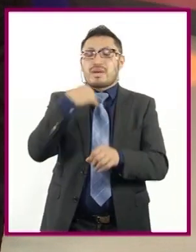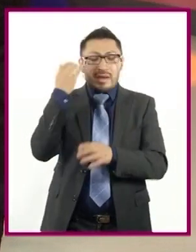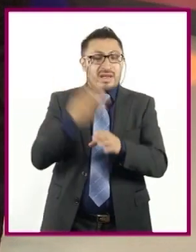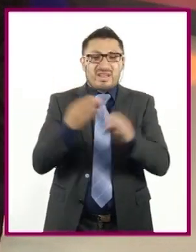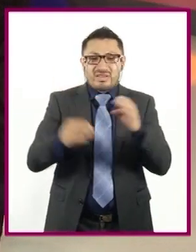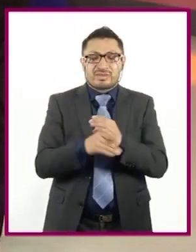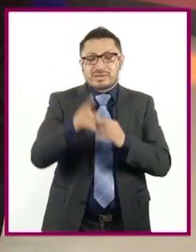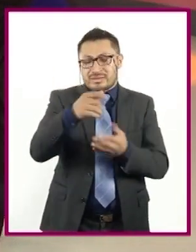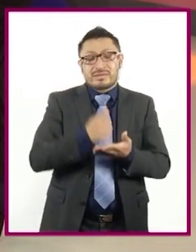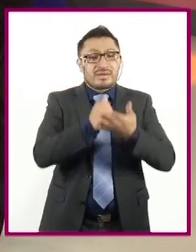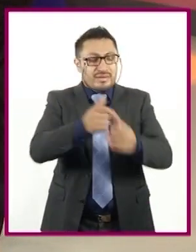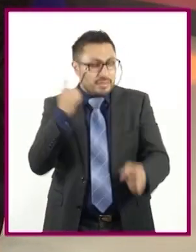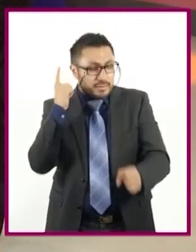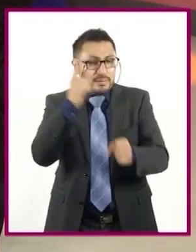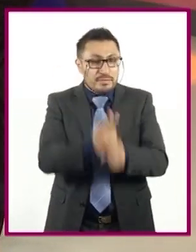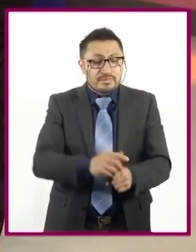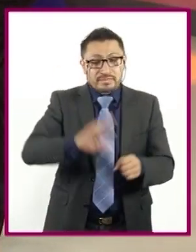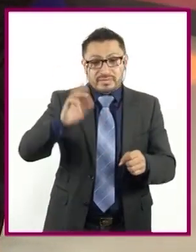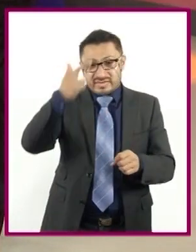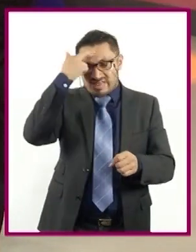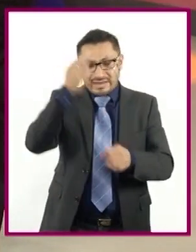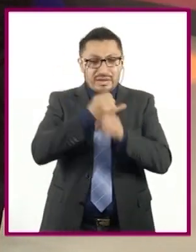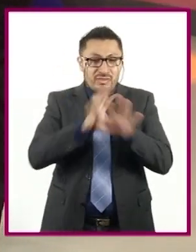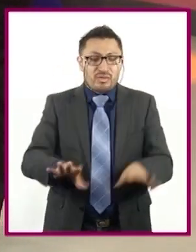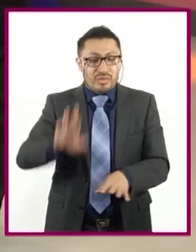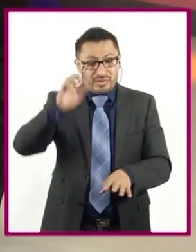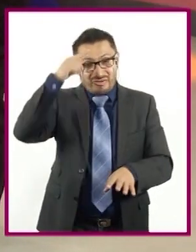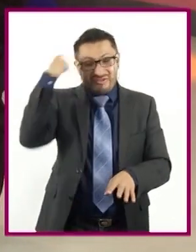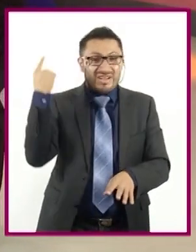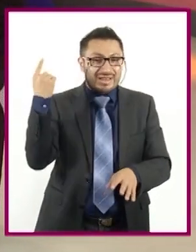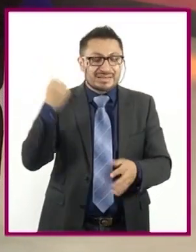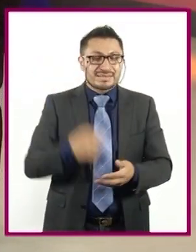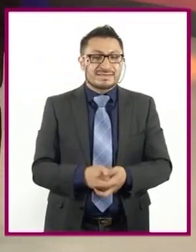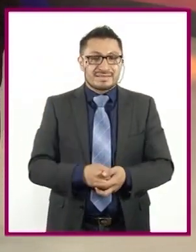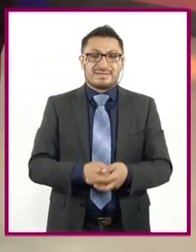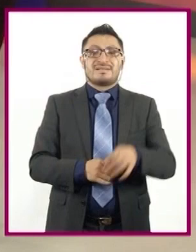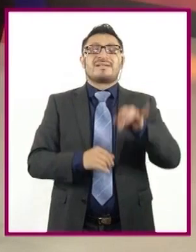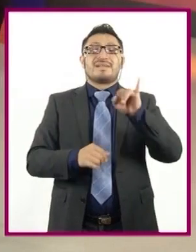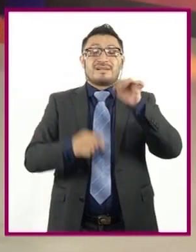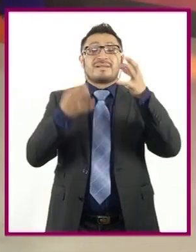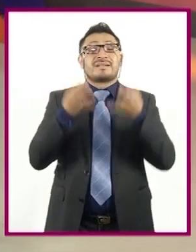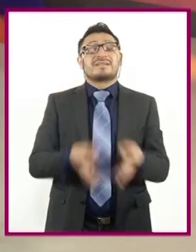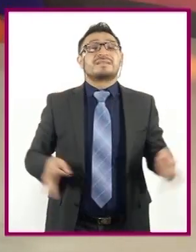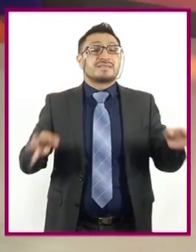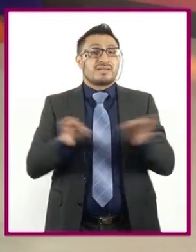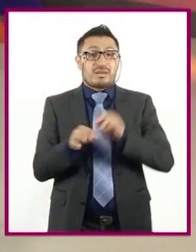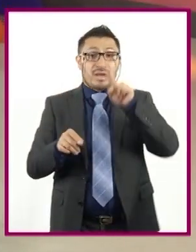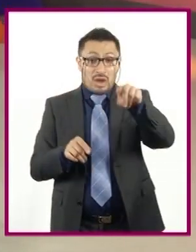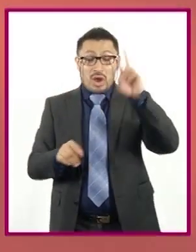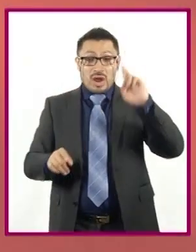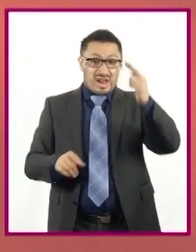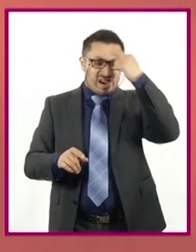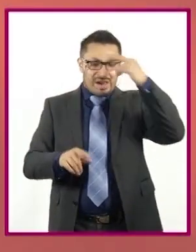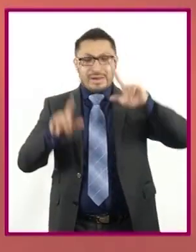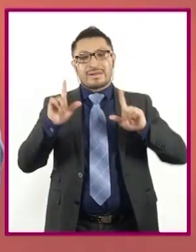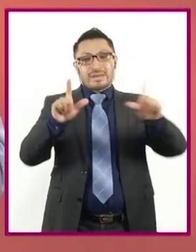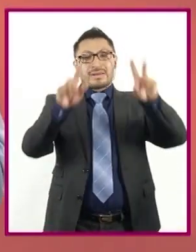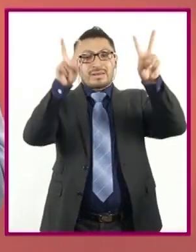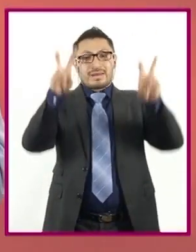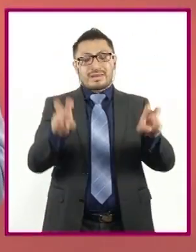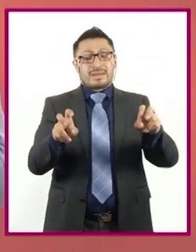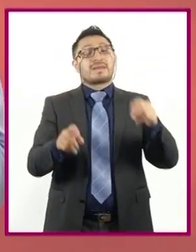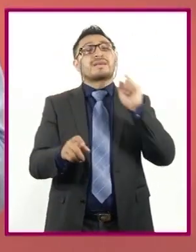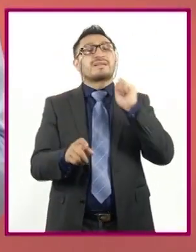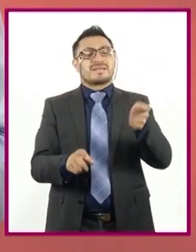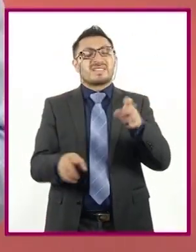a localizar y a retener fácilmente la información. Es importante que consideren que las fichas temáticas